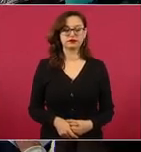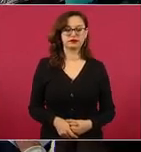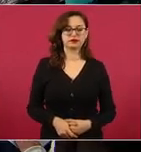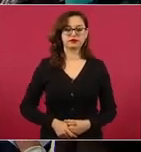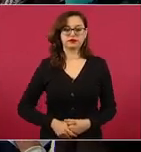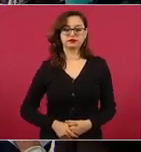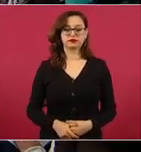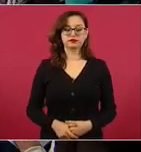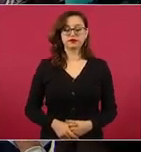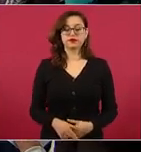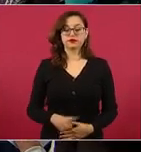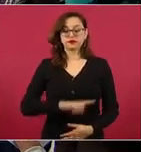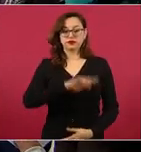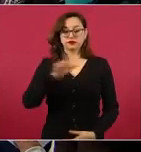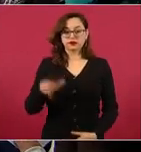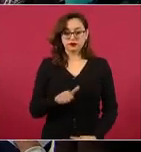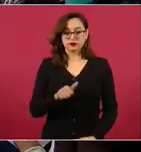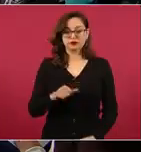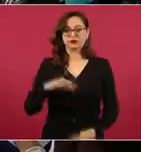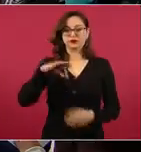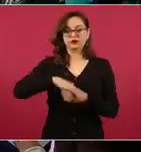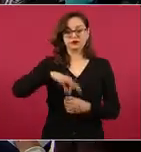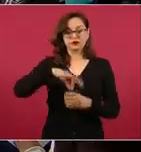Llegaba a la elección